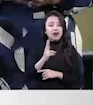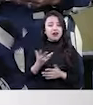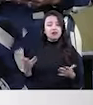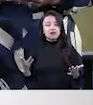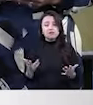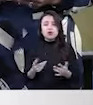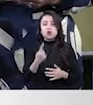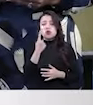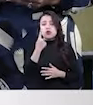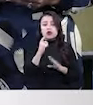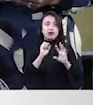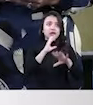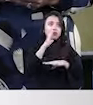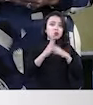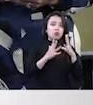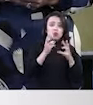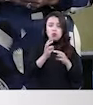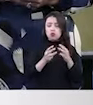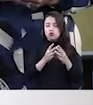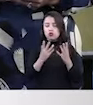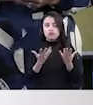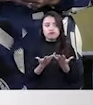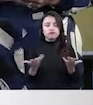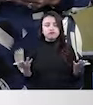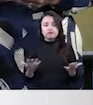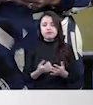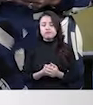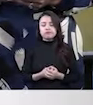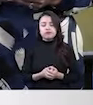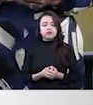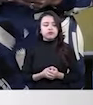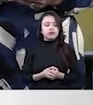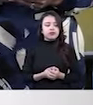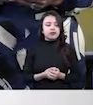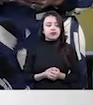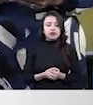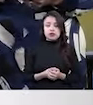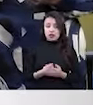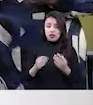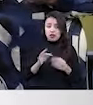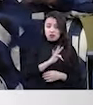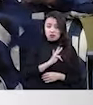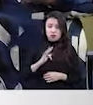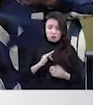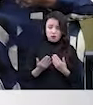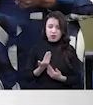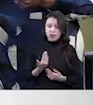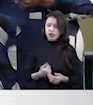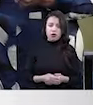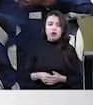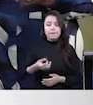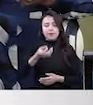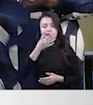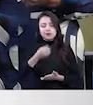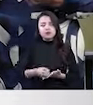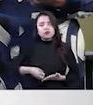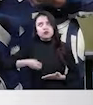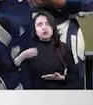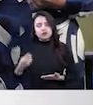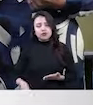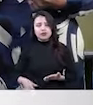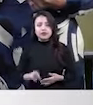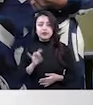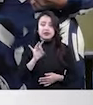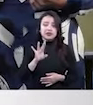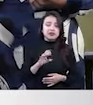Que difícilmente tienen un tratamiento realmente fácil, Y son pues, medicamentos y son costosos. muy costosos además.